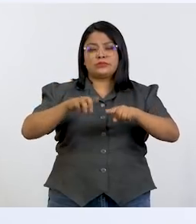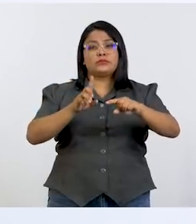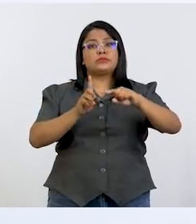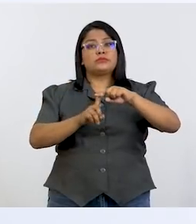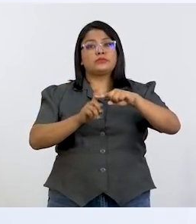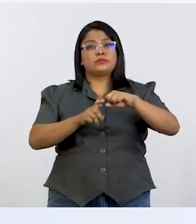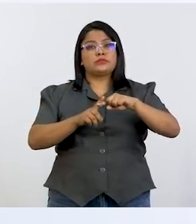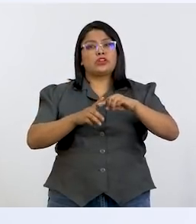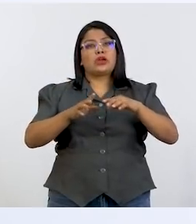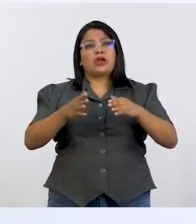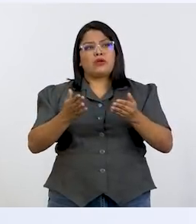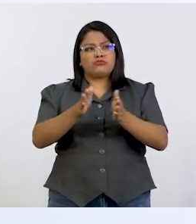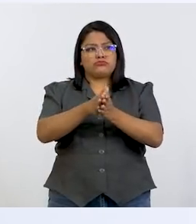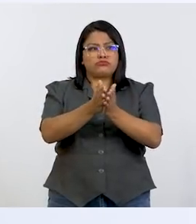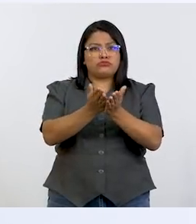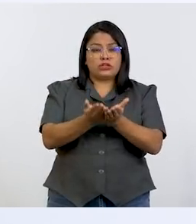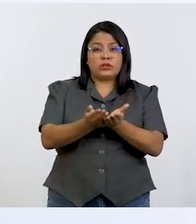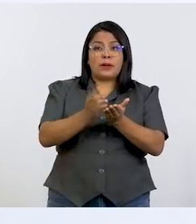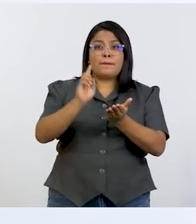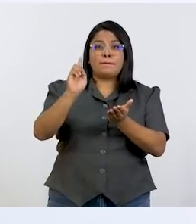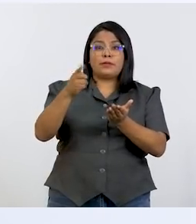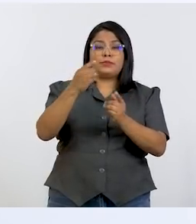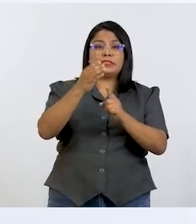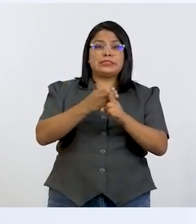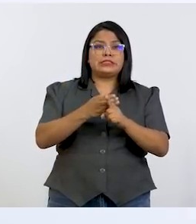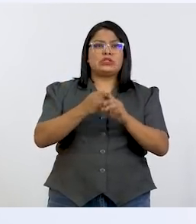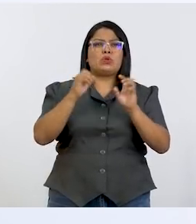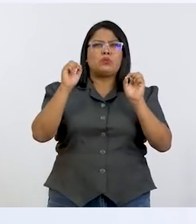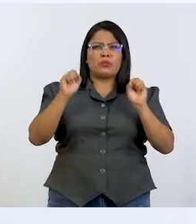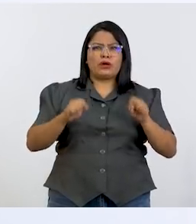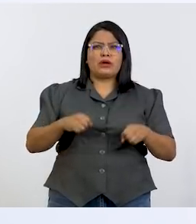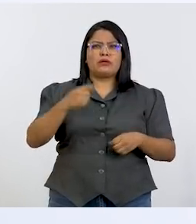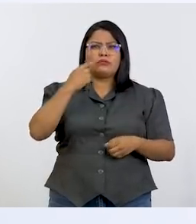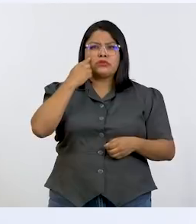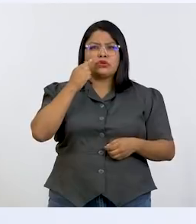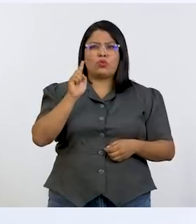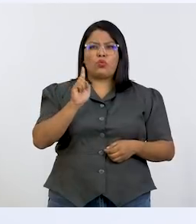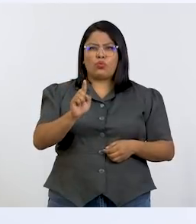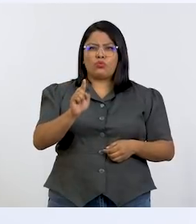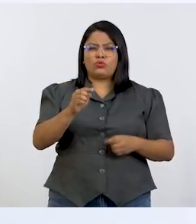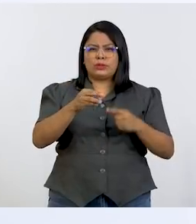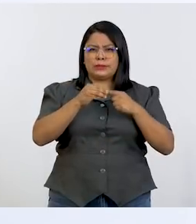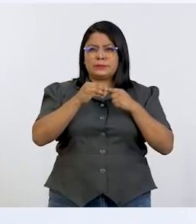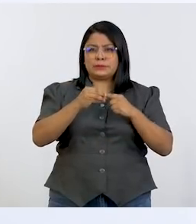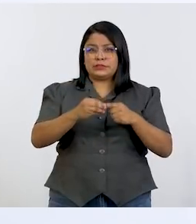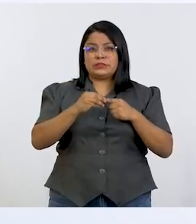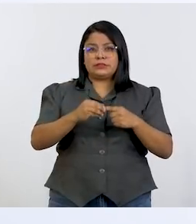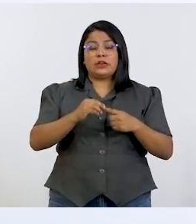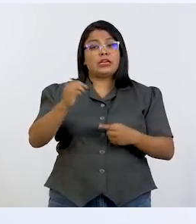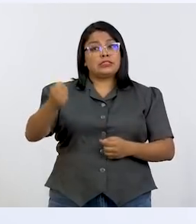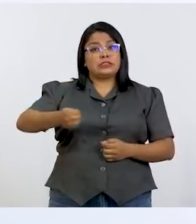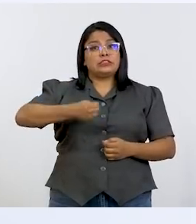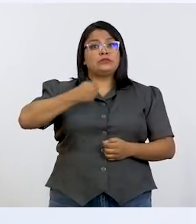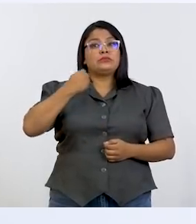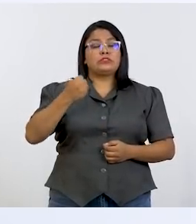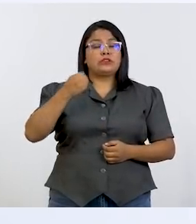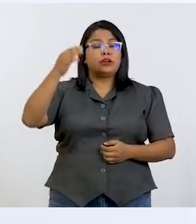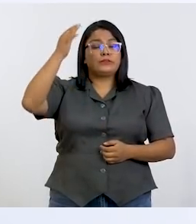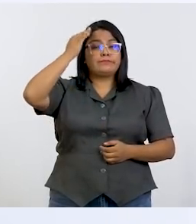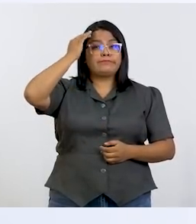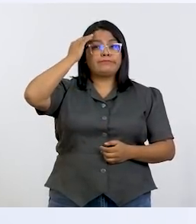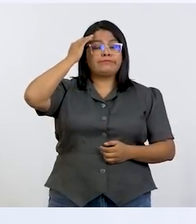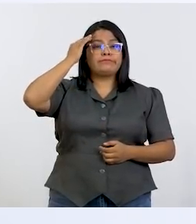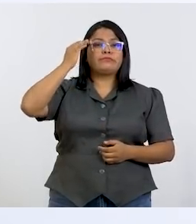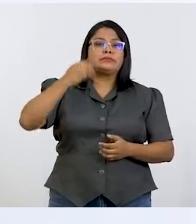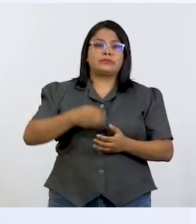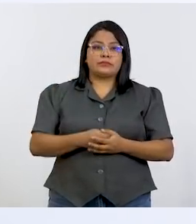Ahora te hablaré sobre la secuencia de la suma, y es que en los libros de texto de primer ciclo podrás encontrar una en particular,